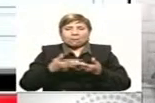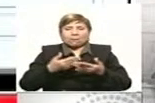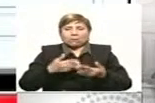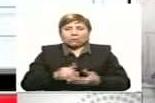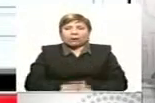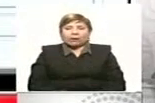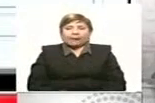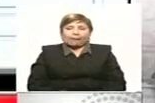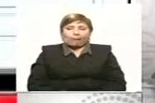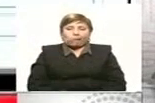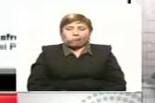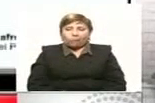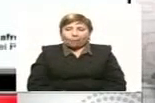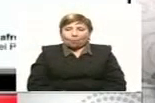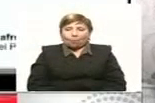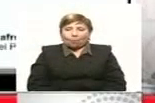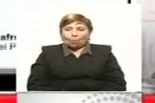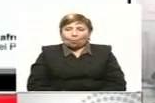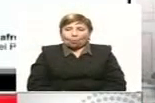favor.